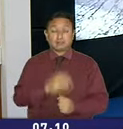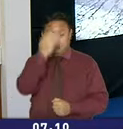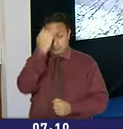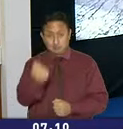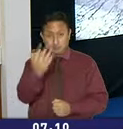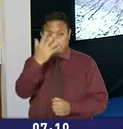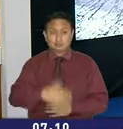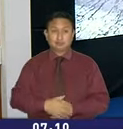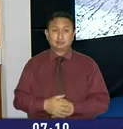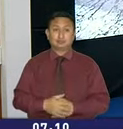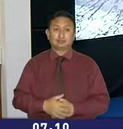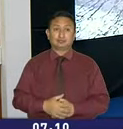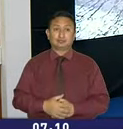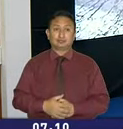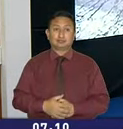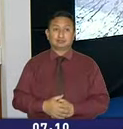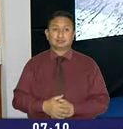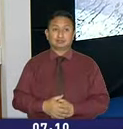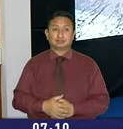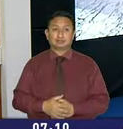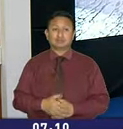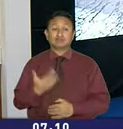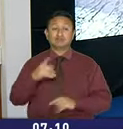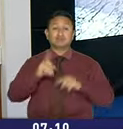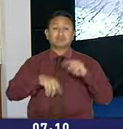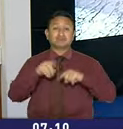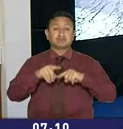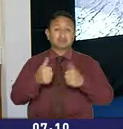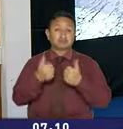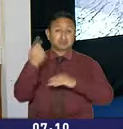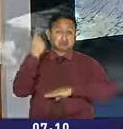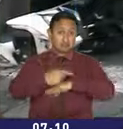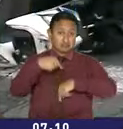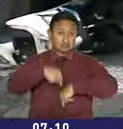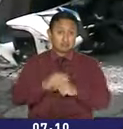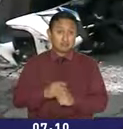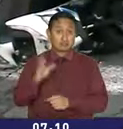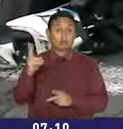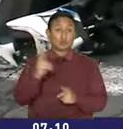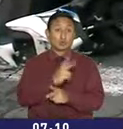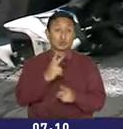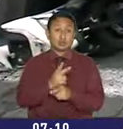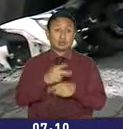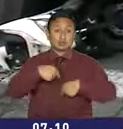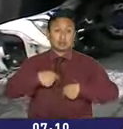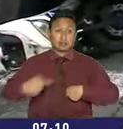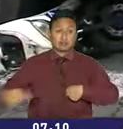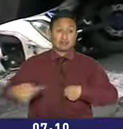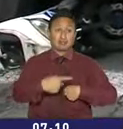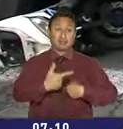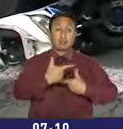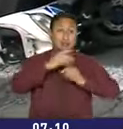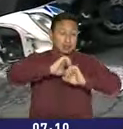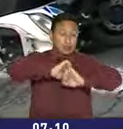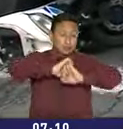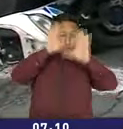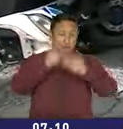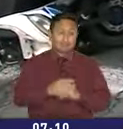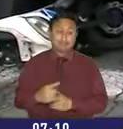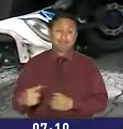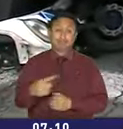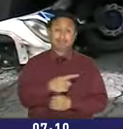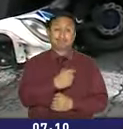Hola Roberto, amigos, que tengan un buen día. Así es, hay que manejar con precaución, en especial quienes salen a la madrugada. Este hecho lamentable ocurrió aproximadamente a las 6